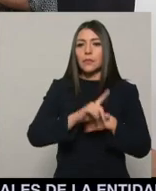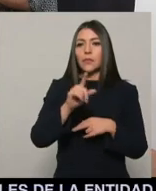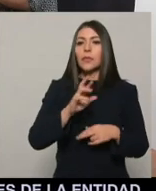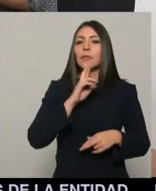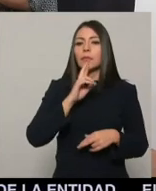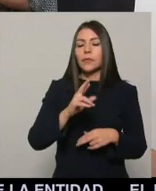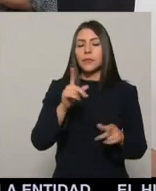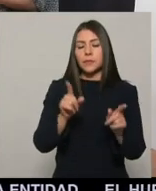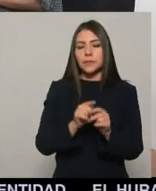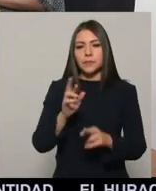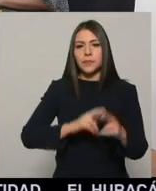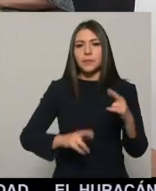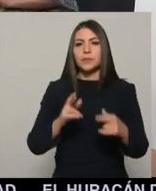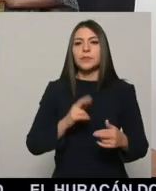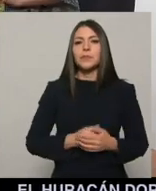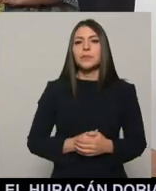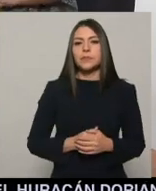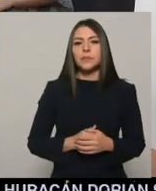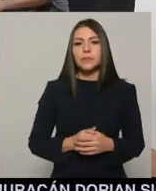pues después del corte.